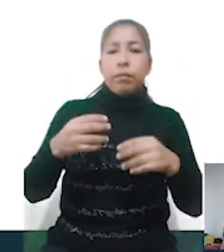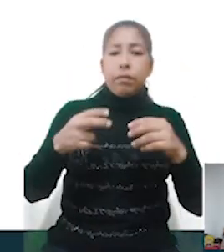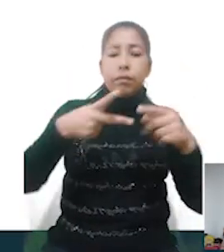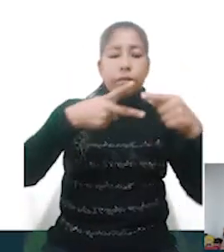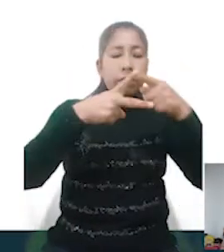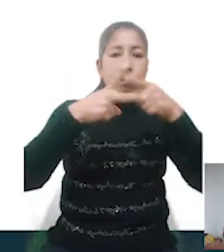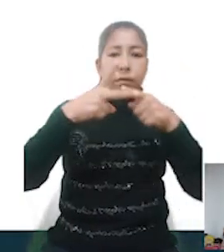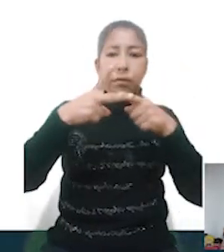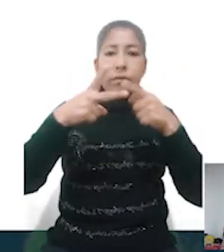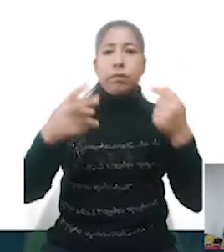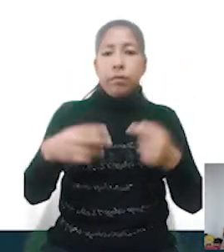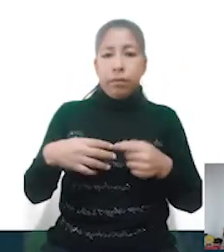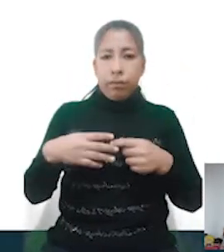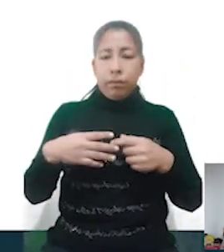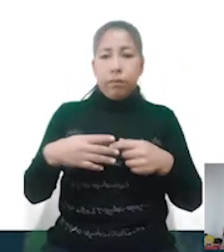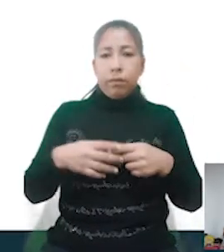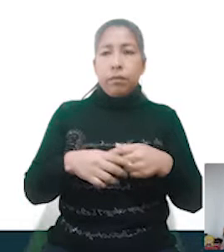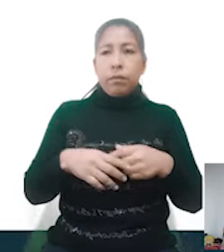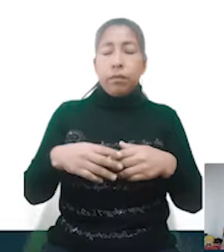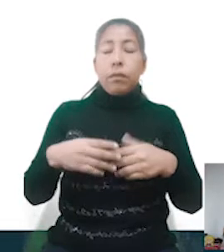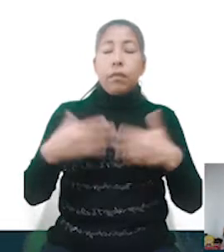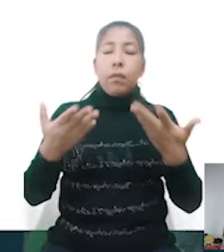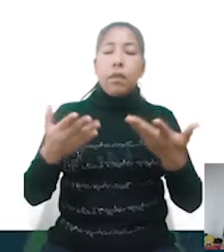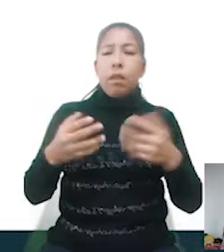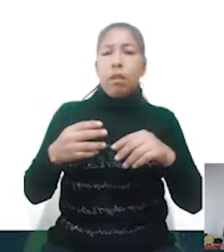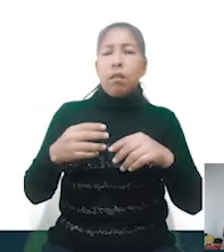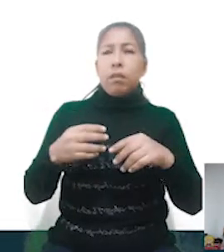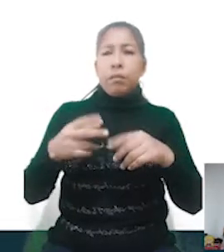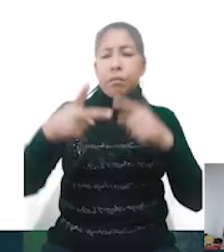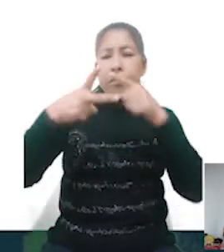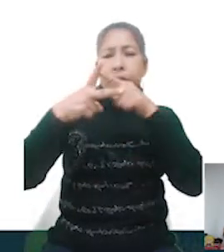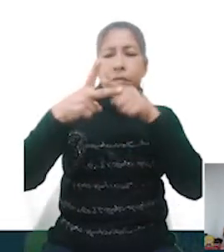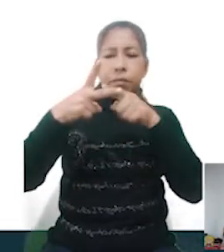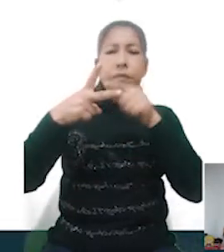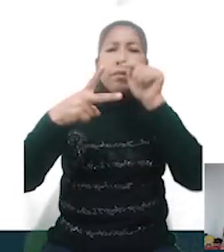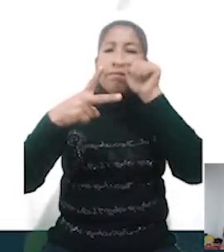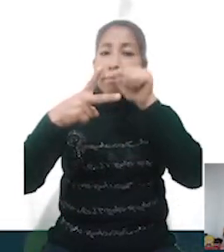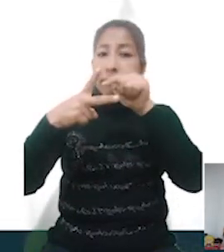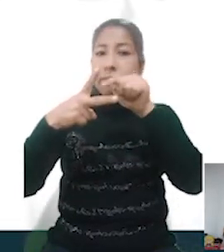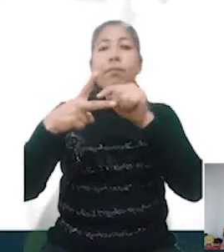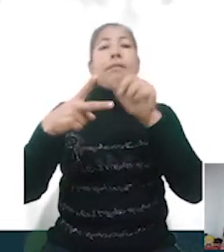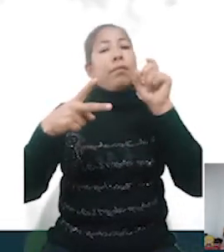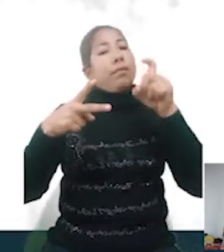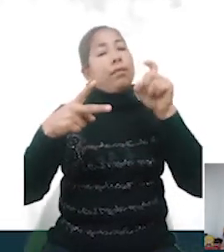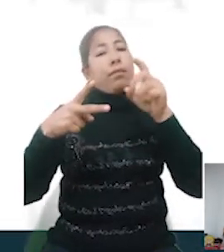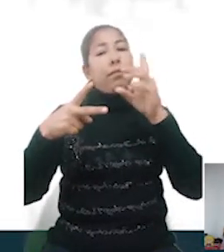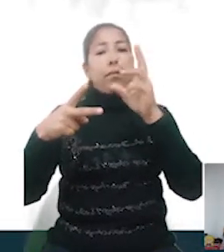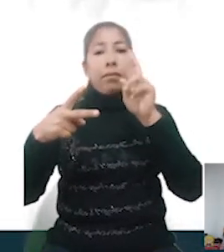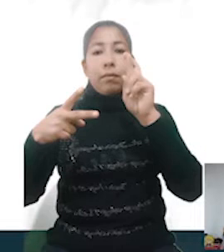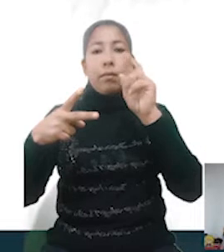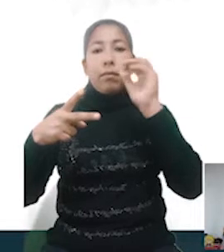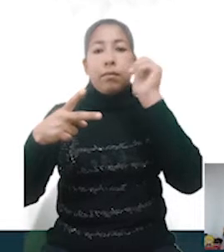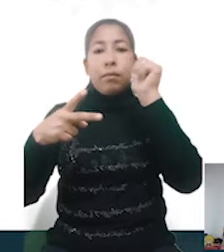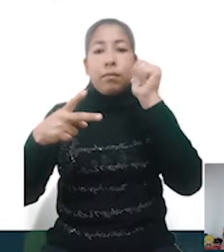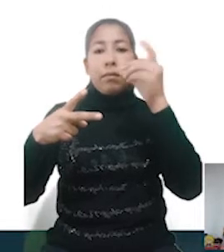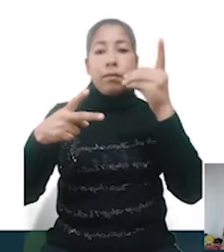radios caben en ese arco a calcular. Por ello de que el ángulo debe estar expresado en radianes. De esta